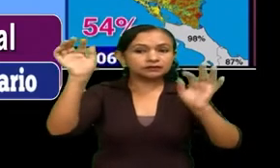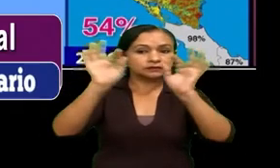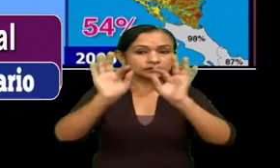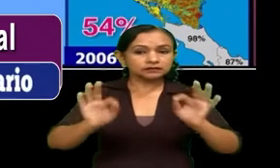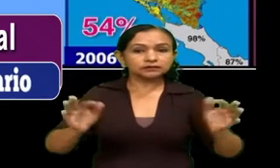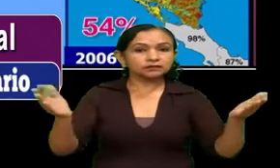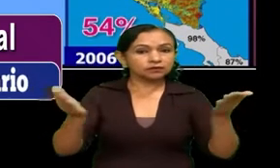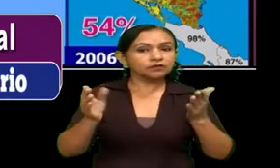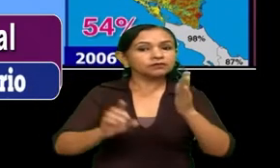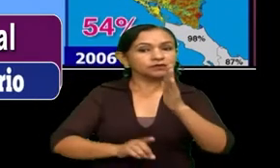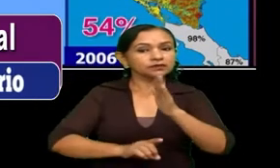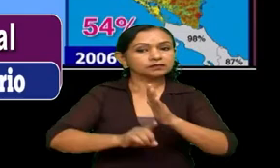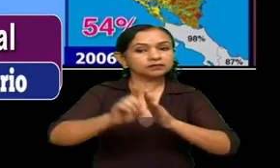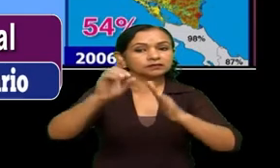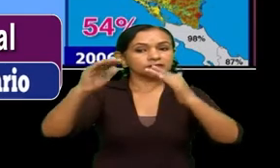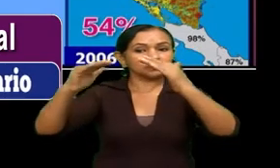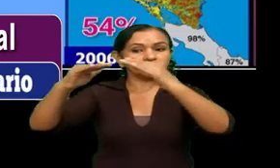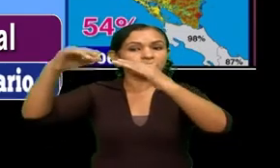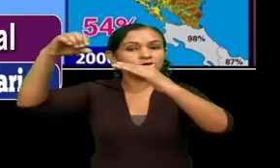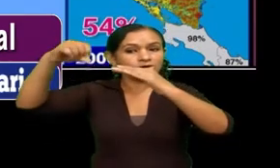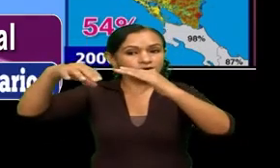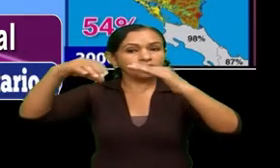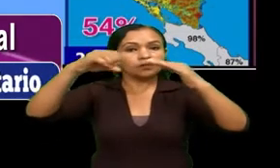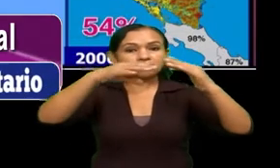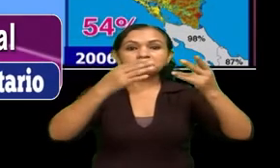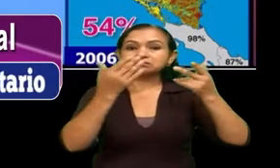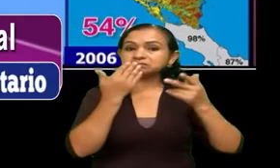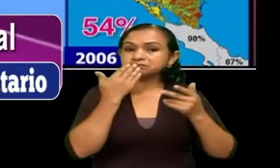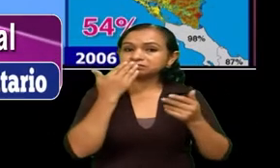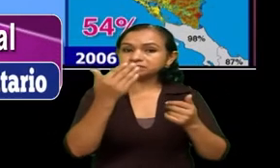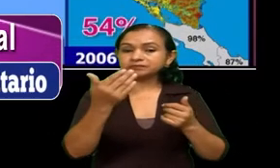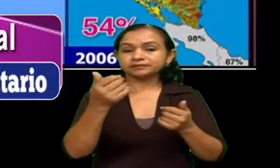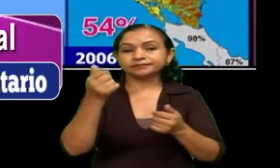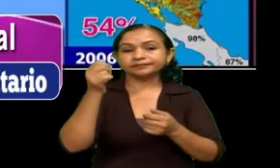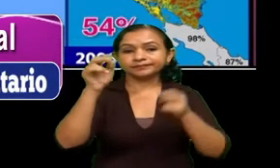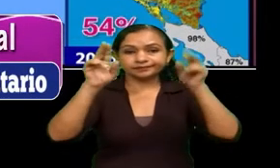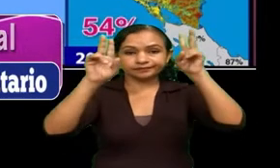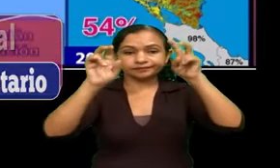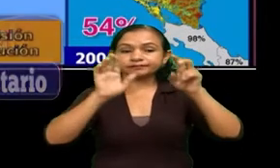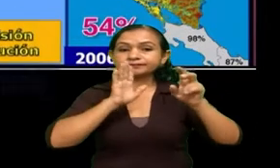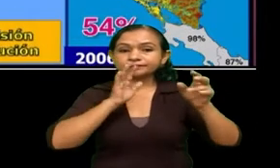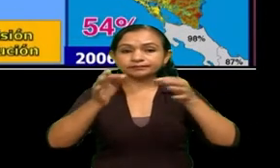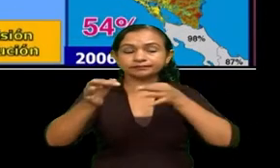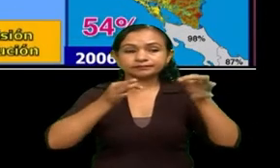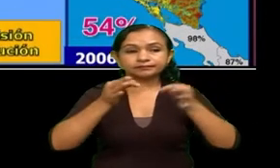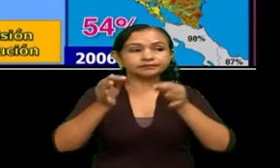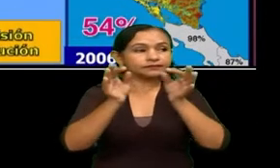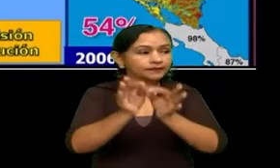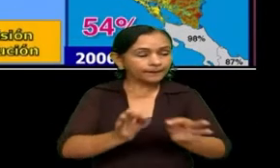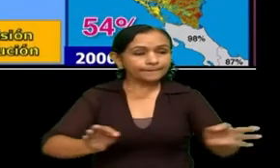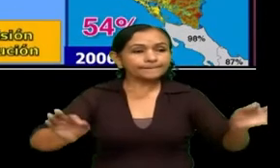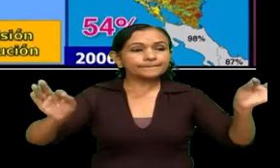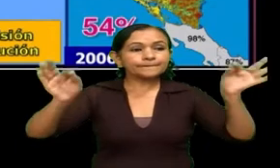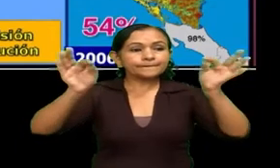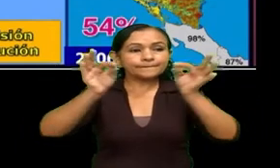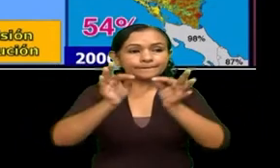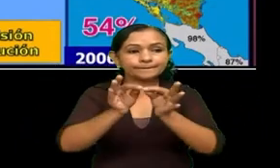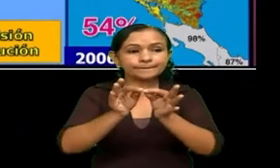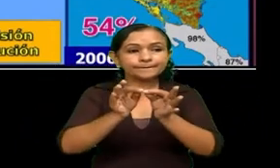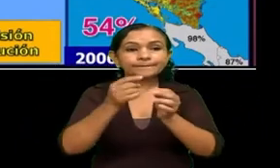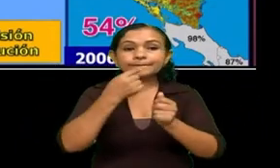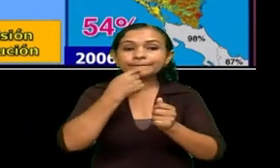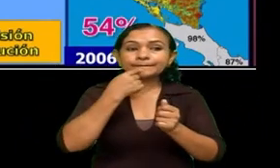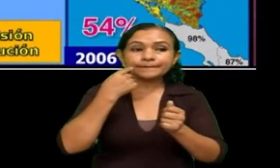ese desarrollo que hemos logrado en el sector. Y hablando de ese tema, es importante